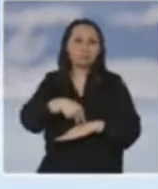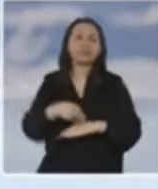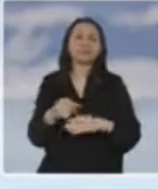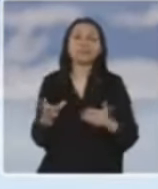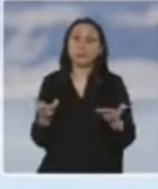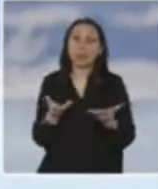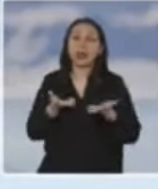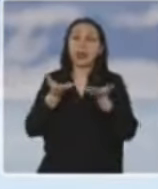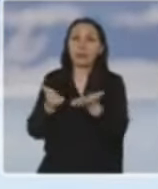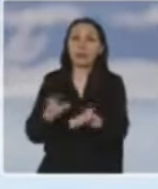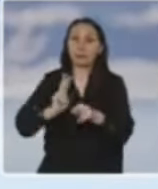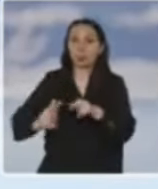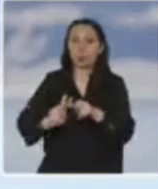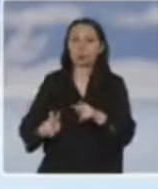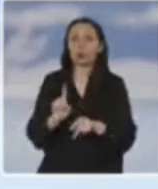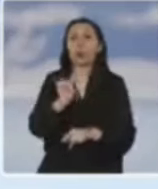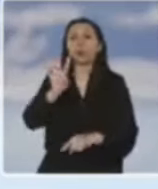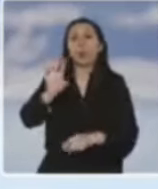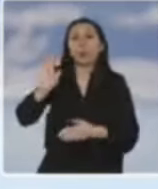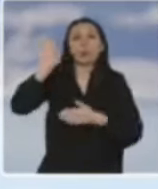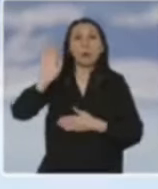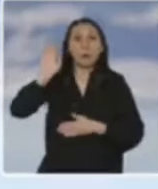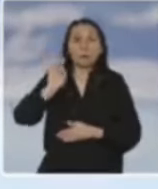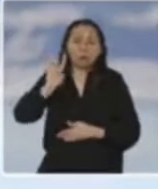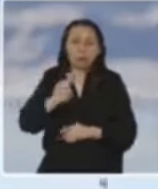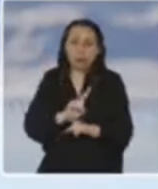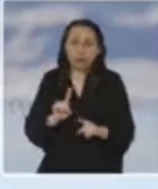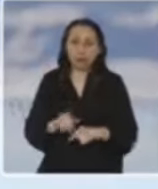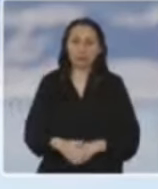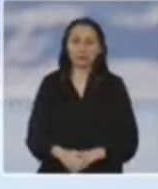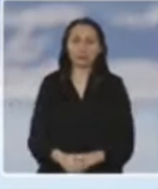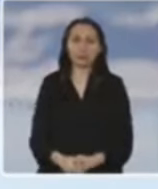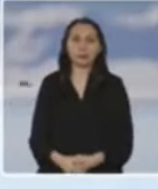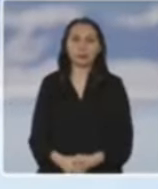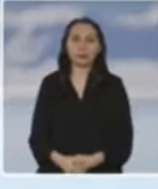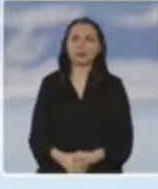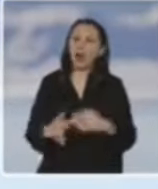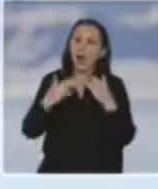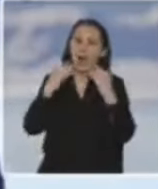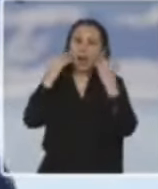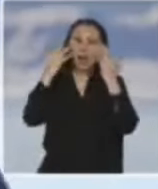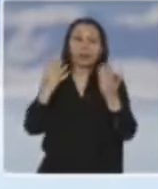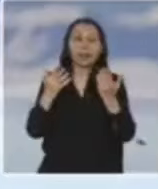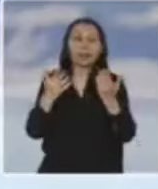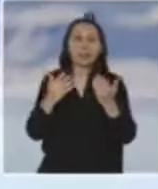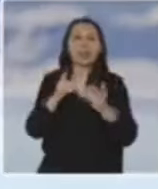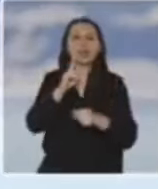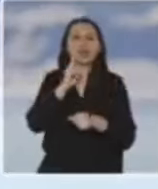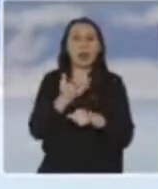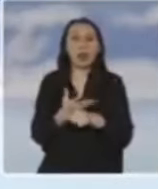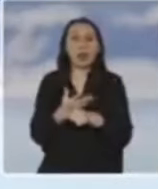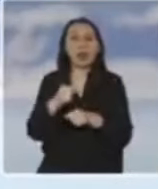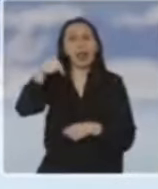para entregar soluciones no solo promesas y la alegría que da